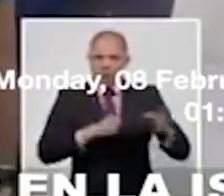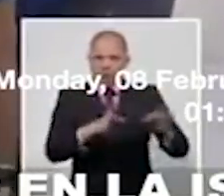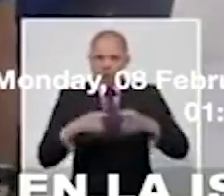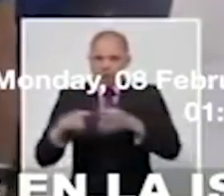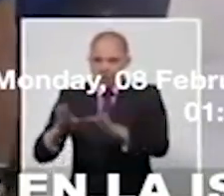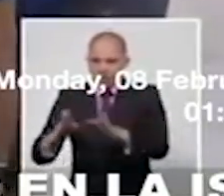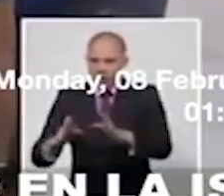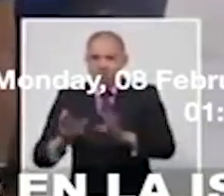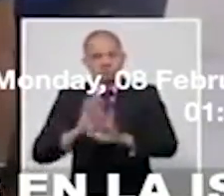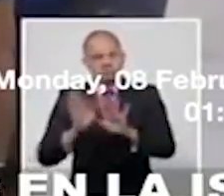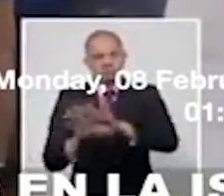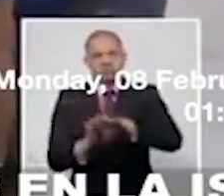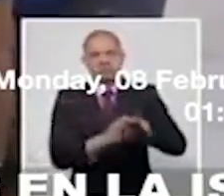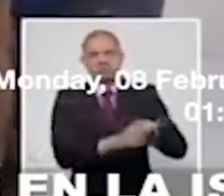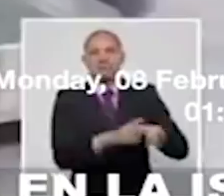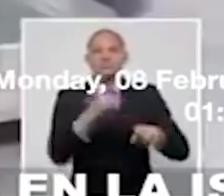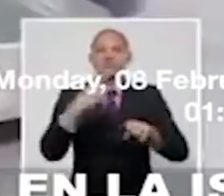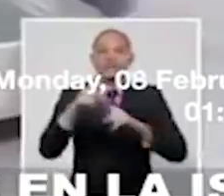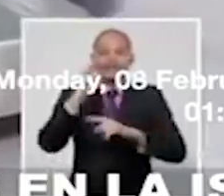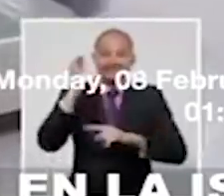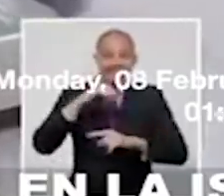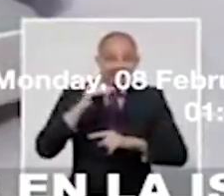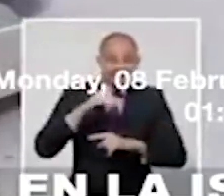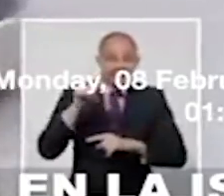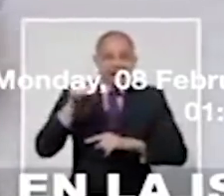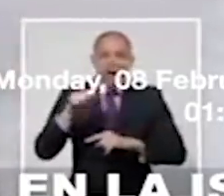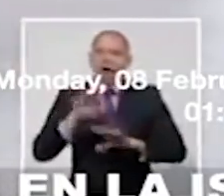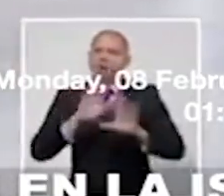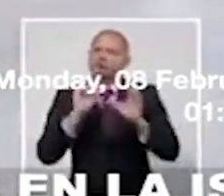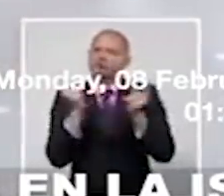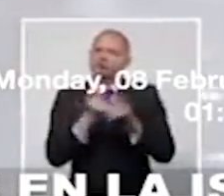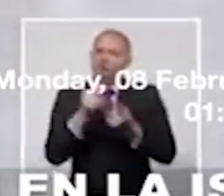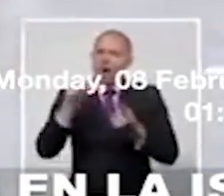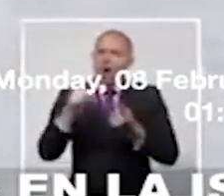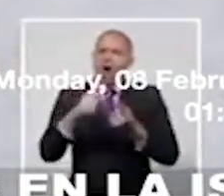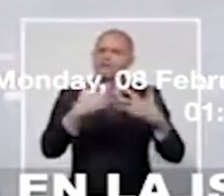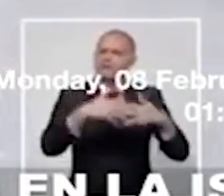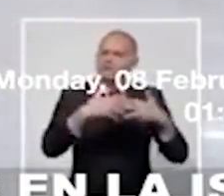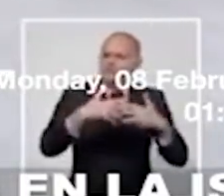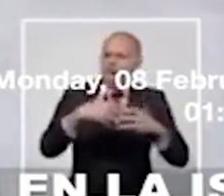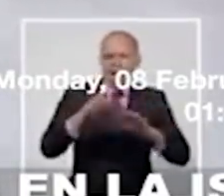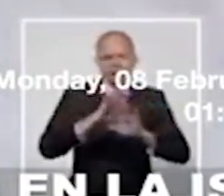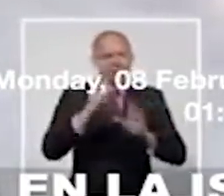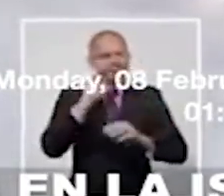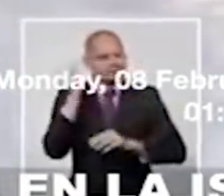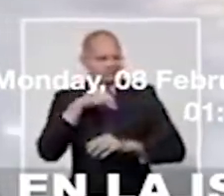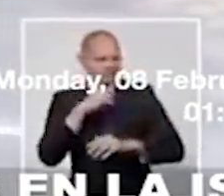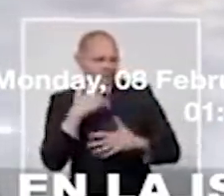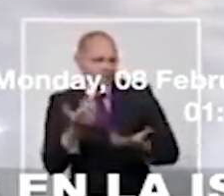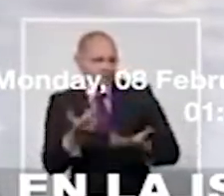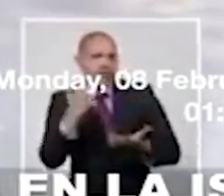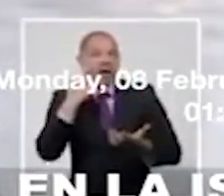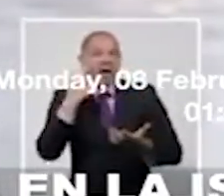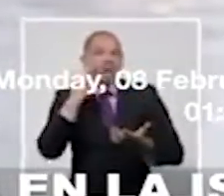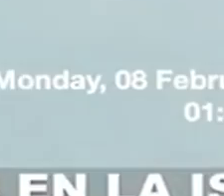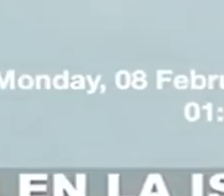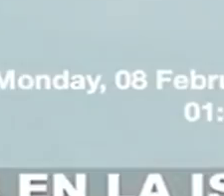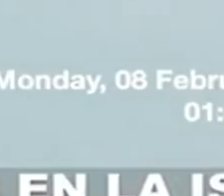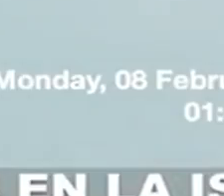llegan gracias a los que están siendo parte de esta emisión totalmente en vivo y llevo casi un